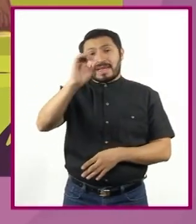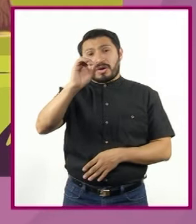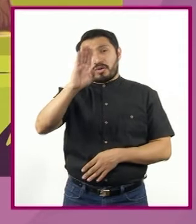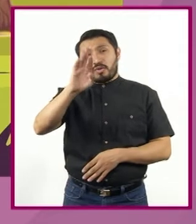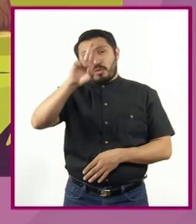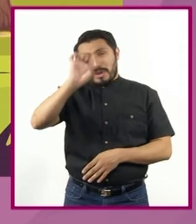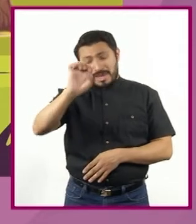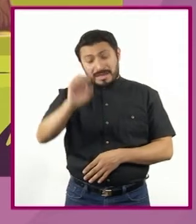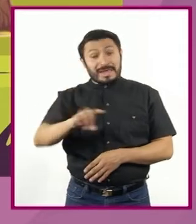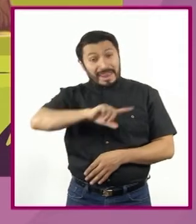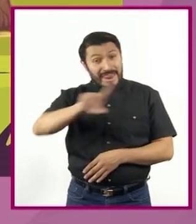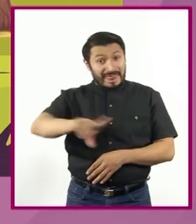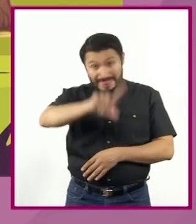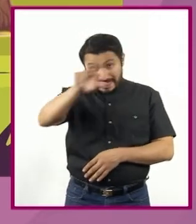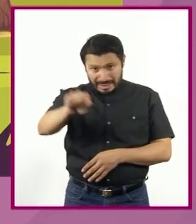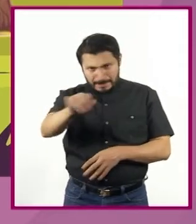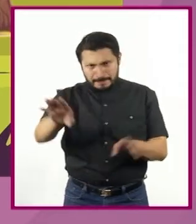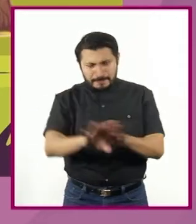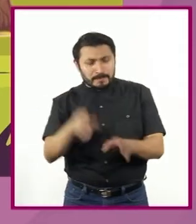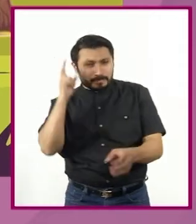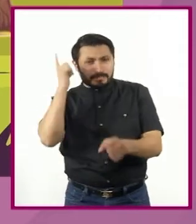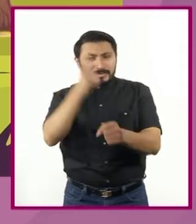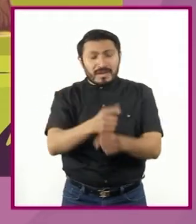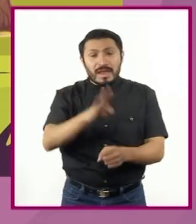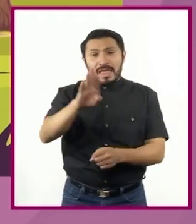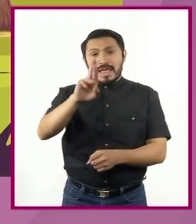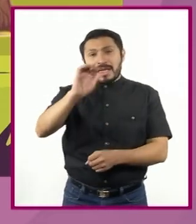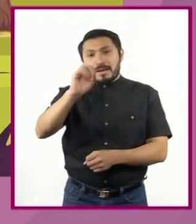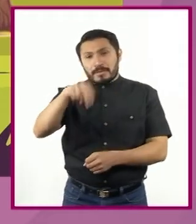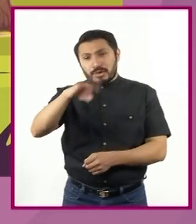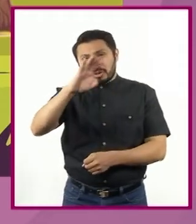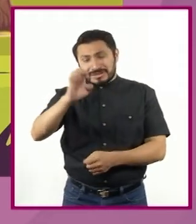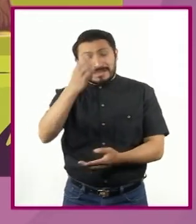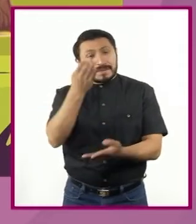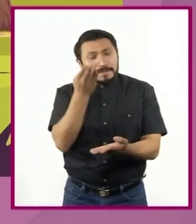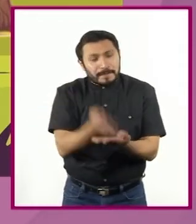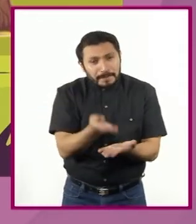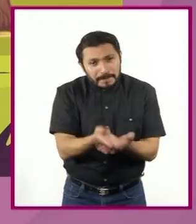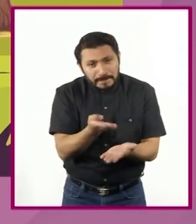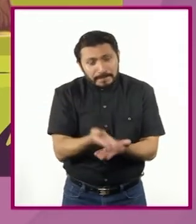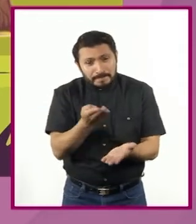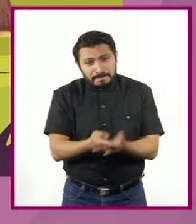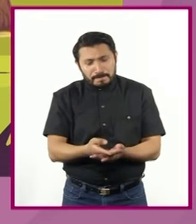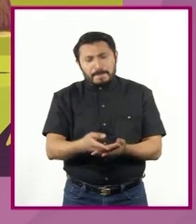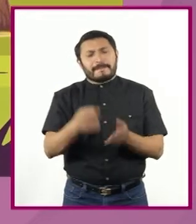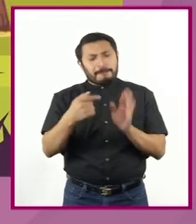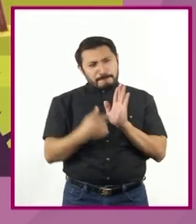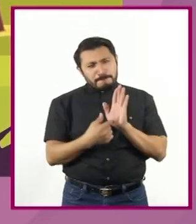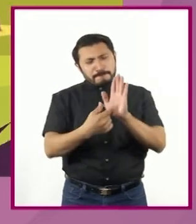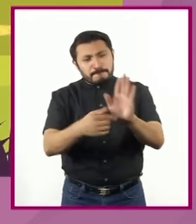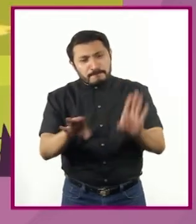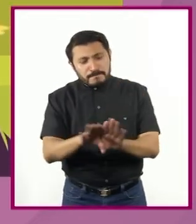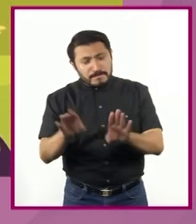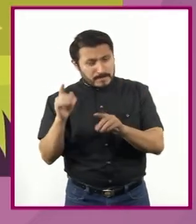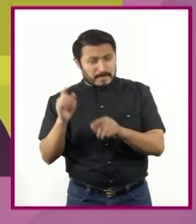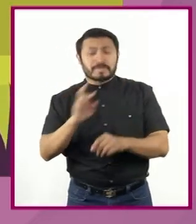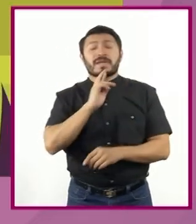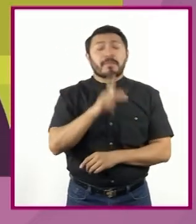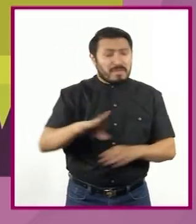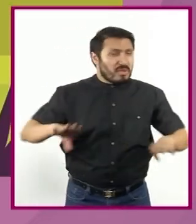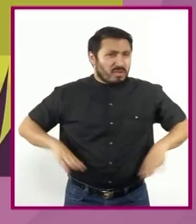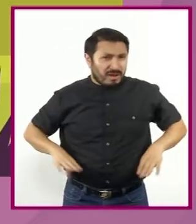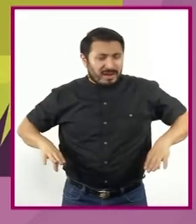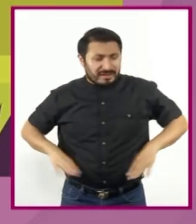Posterior a ella se descubre el bronce, que es una aleación, o sea, una mezcla de cobre y estaño, con mejores cualidades para